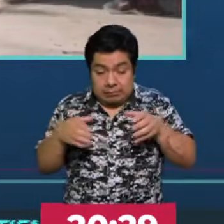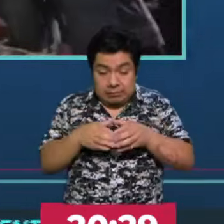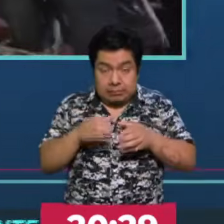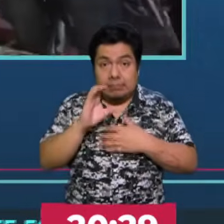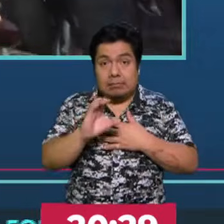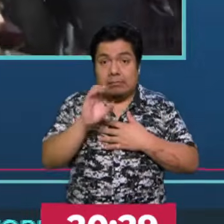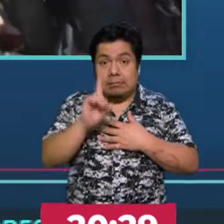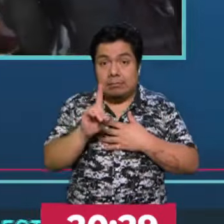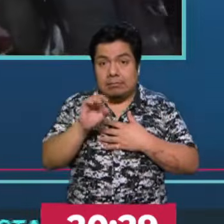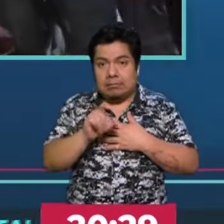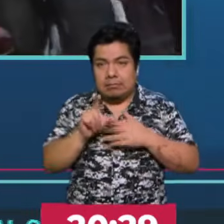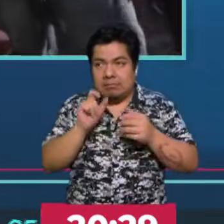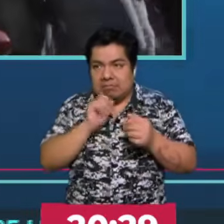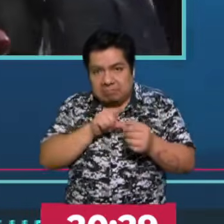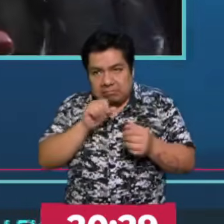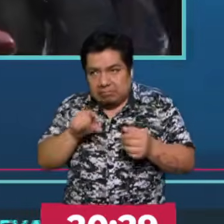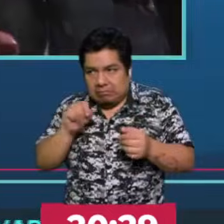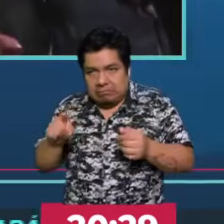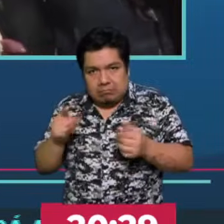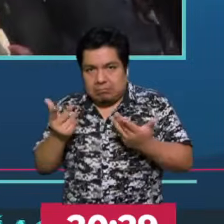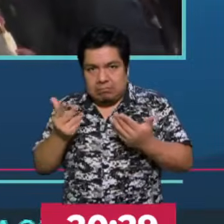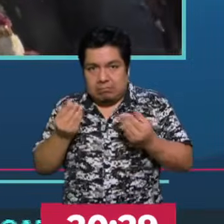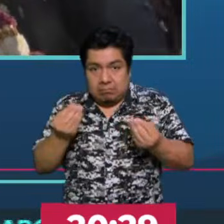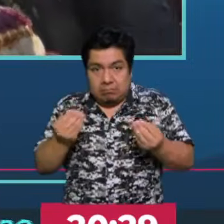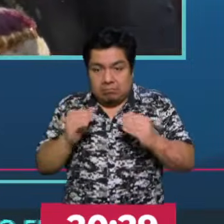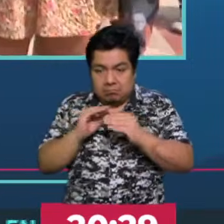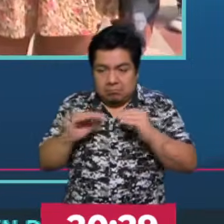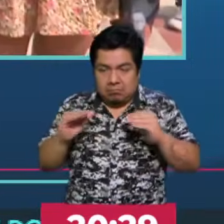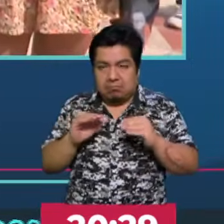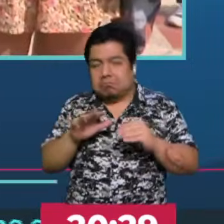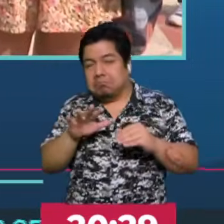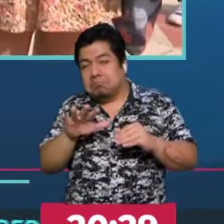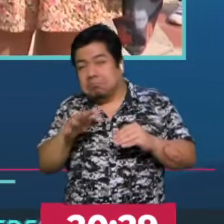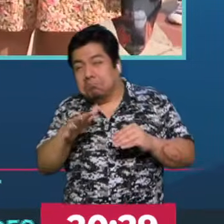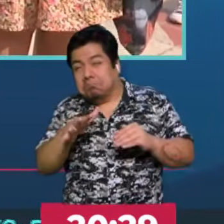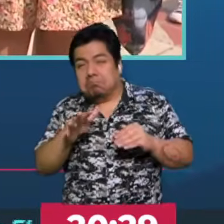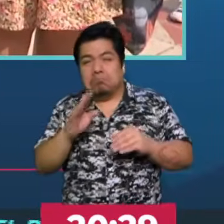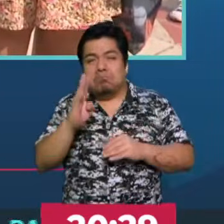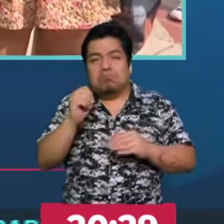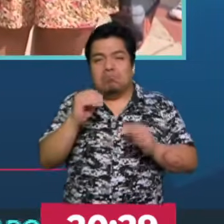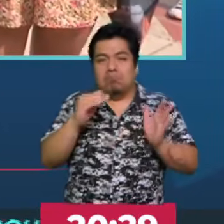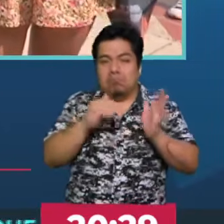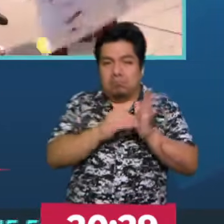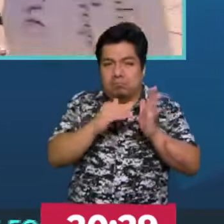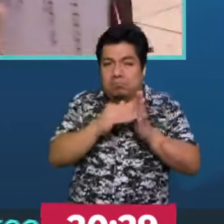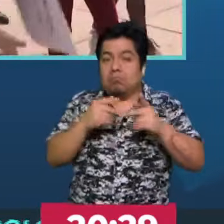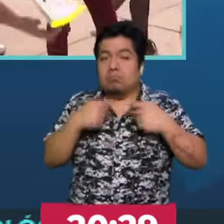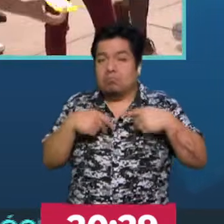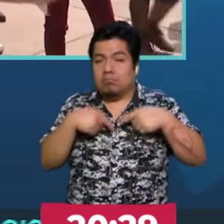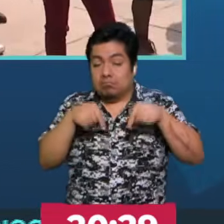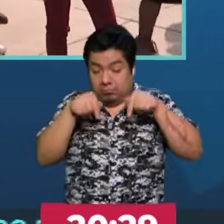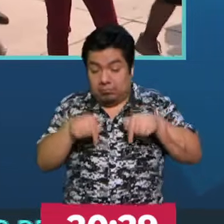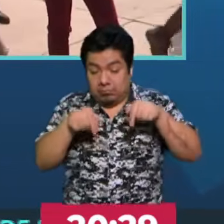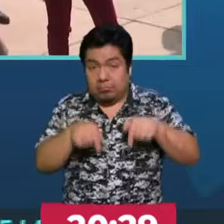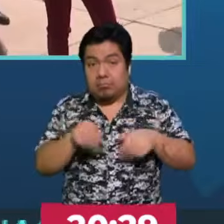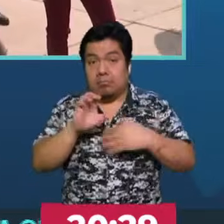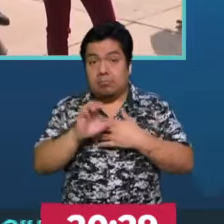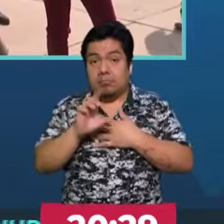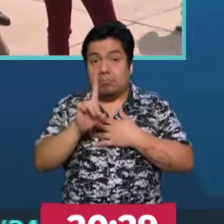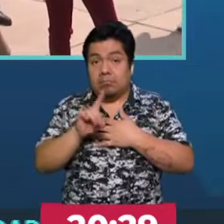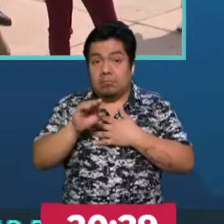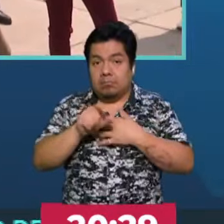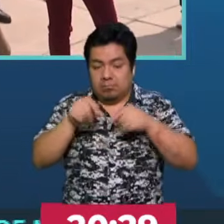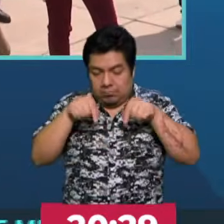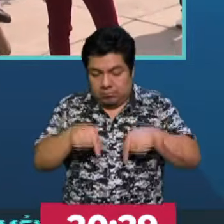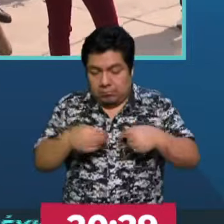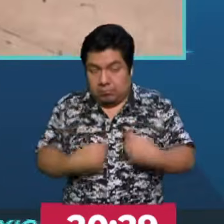México no ha variado en la última década, ¿eh? Estamos hablando de alrededor de 9 millones de personas que radicamos en la entidad Ciudad